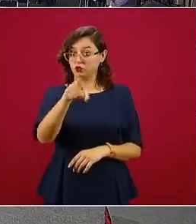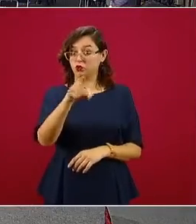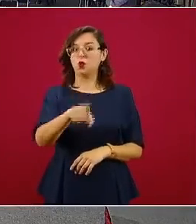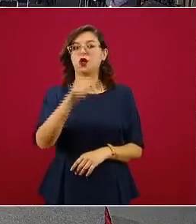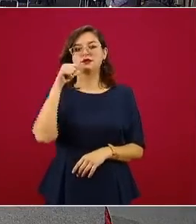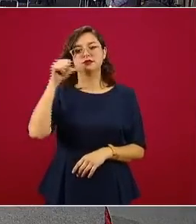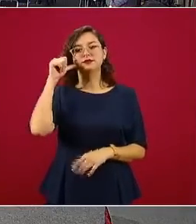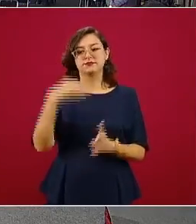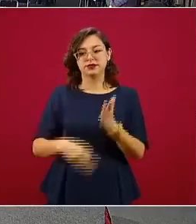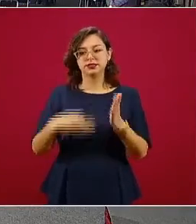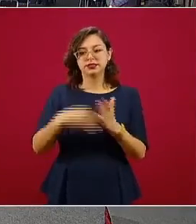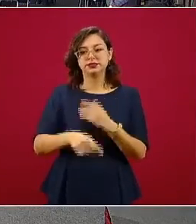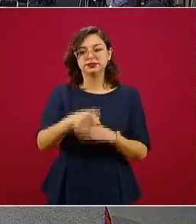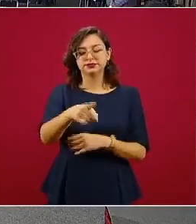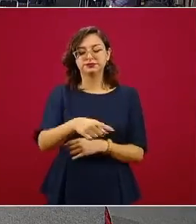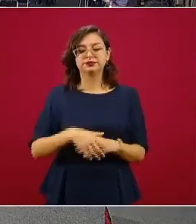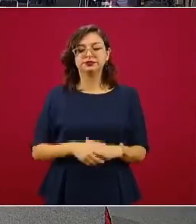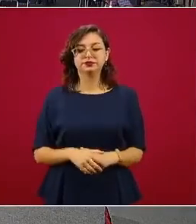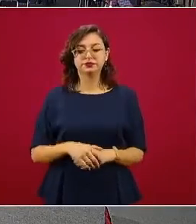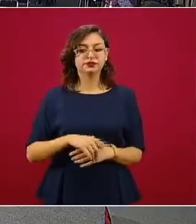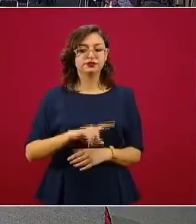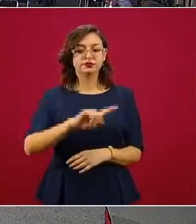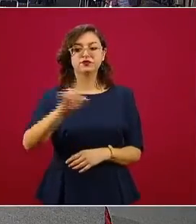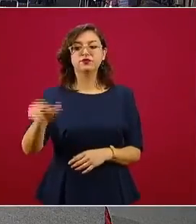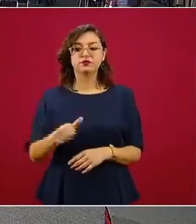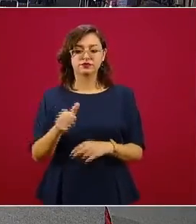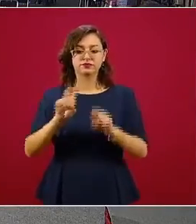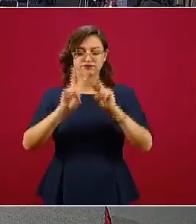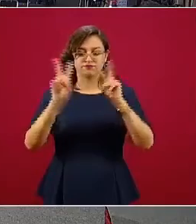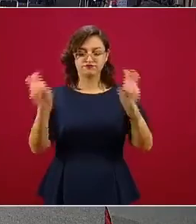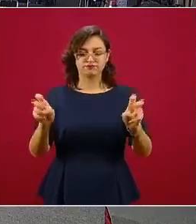pendiente, y luego sobre el tema.